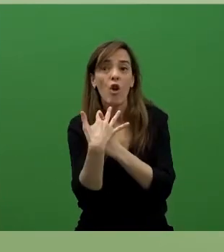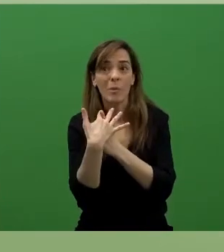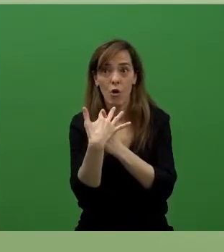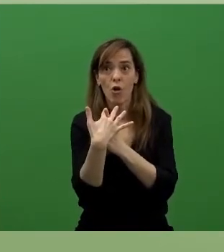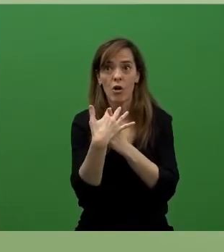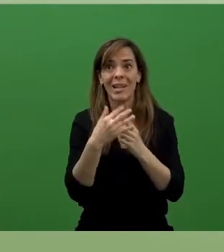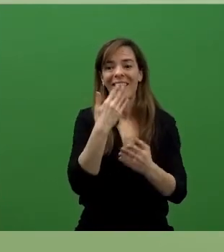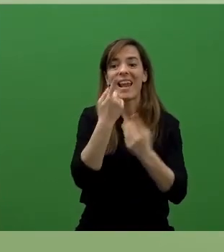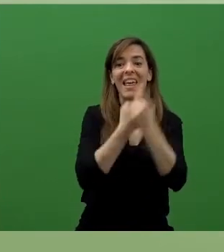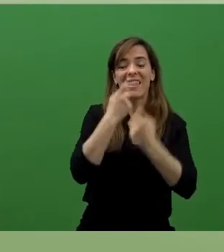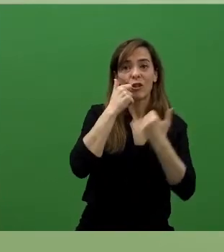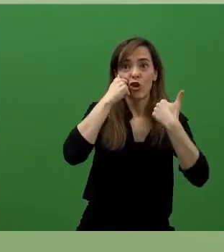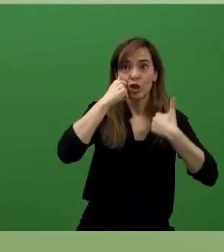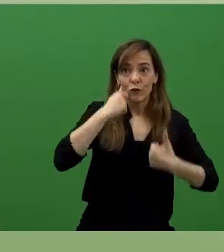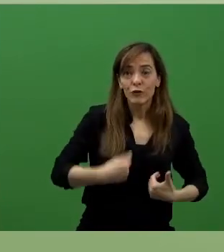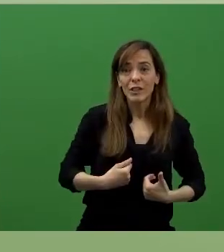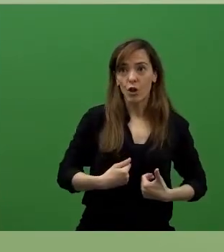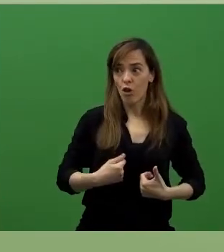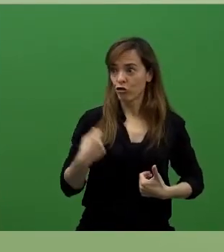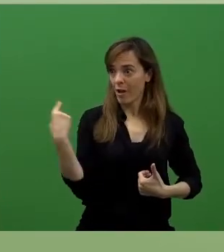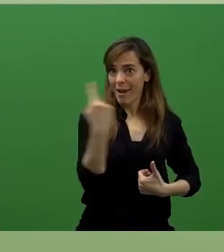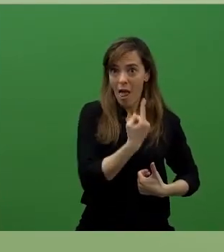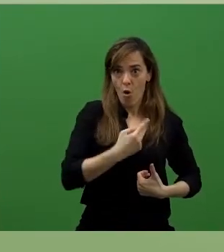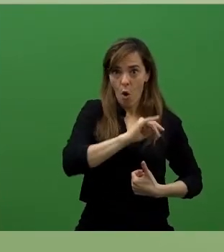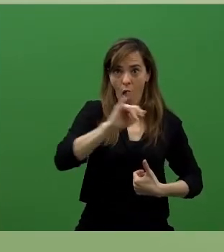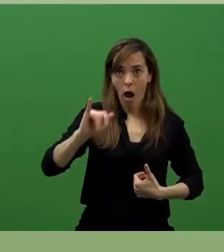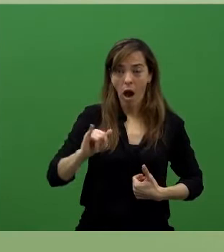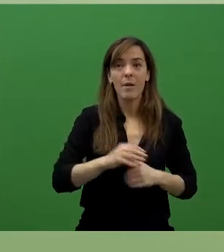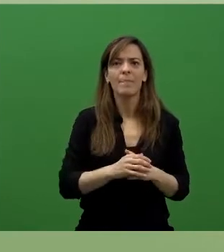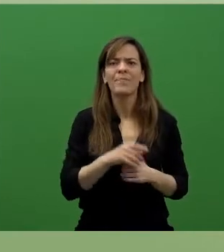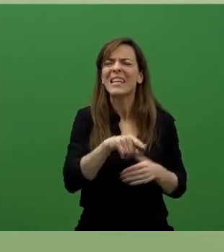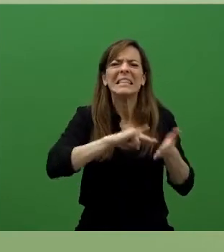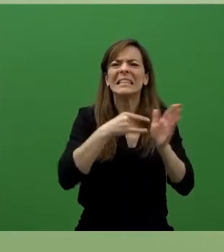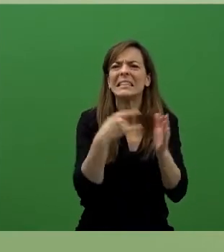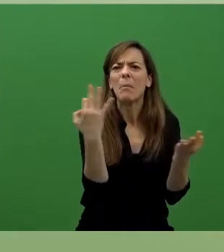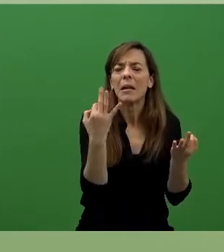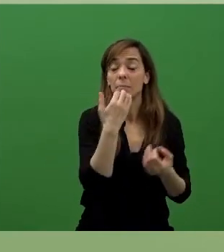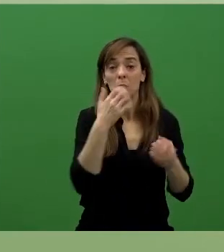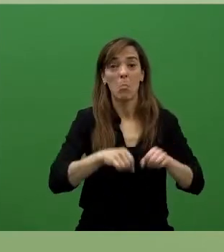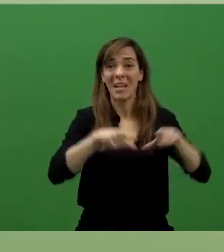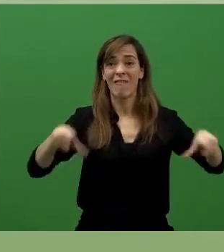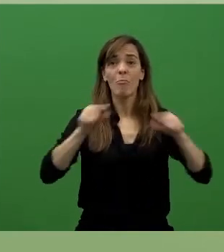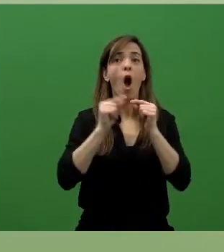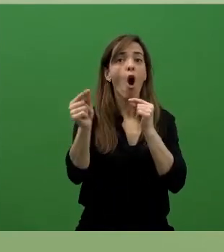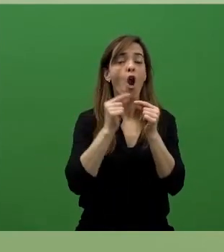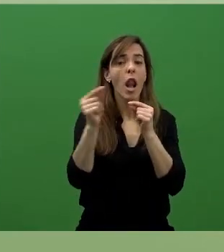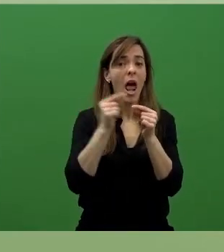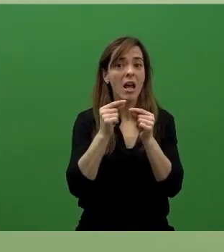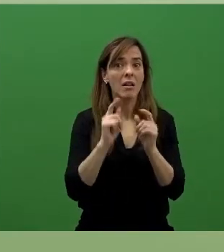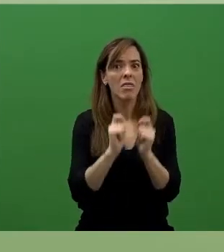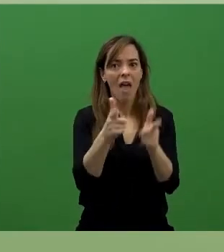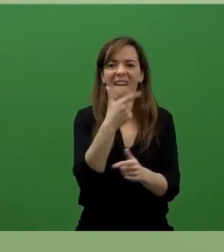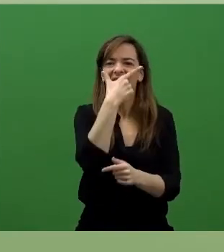rastros físicos que tenemos cada uno de nosotros. ¿Qué es este sistema? Pues es una plataforma online que lo que